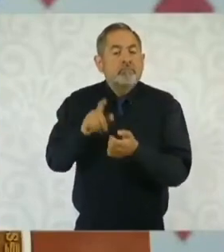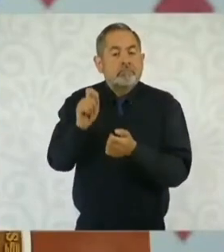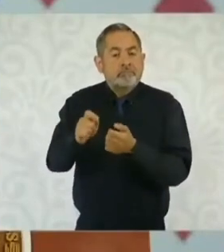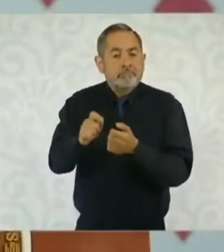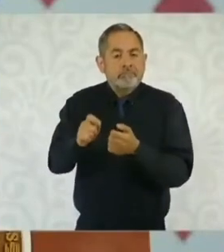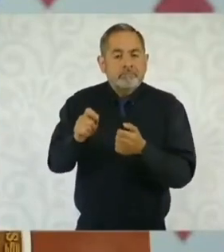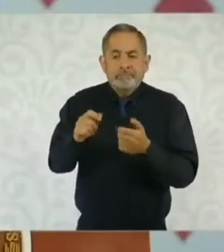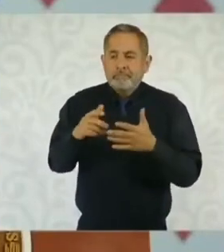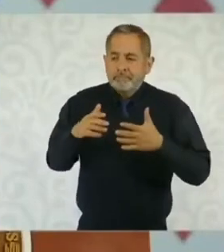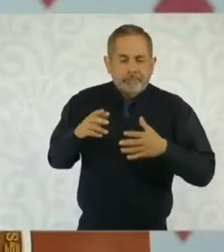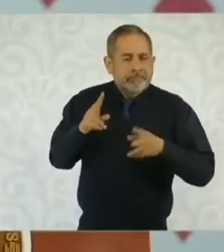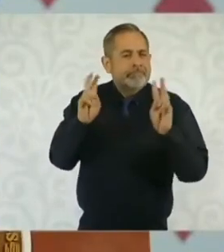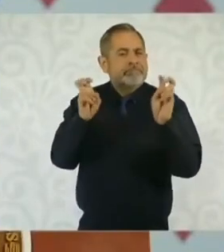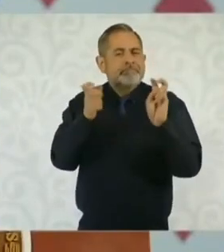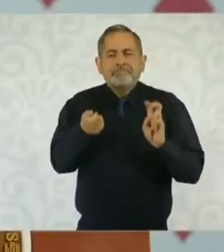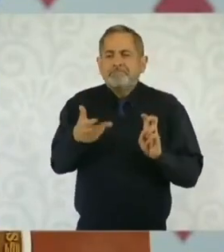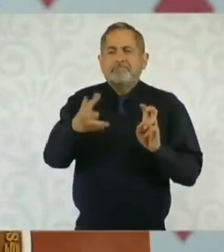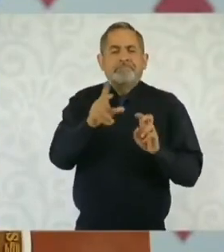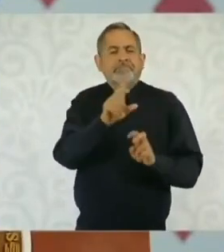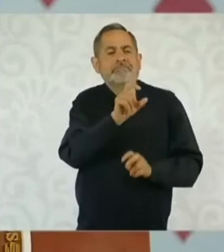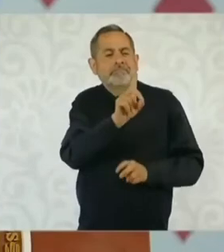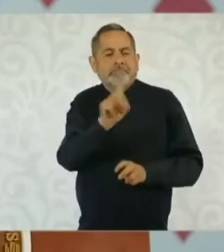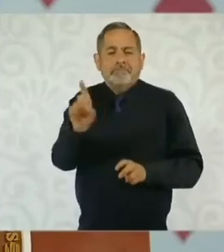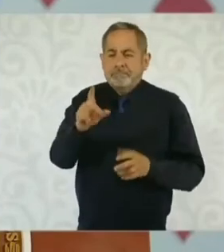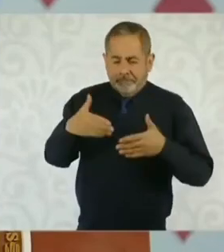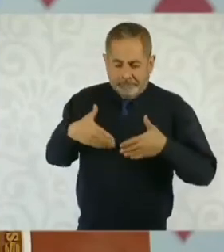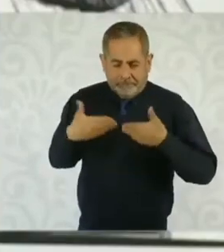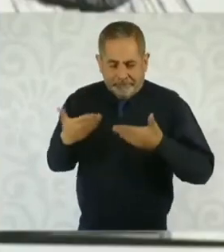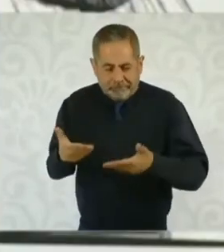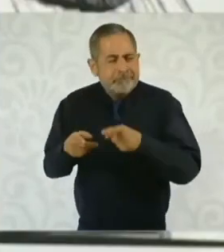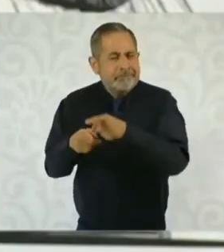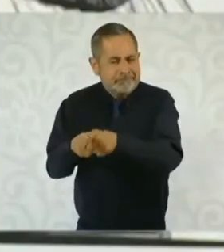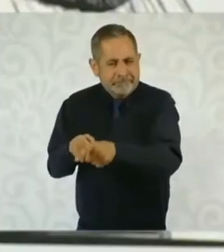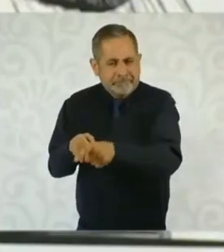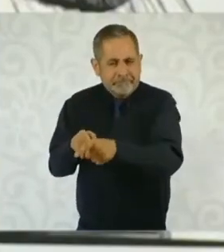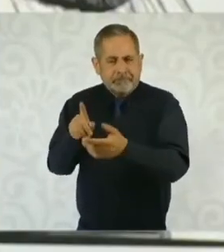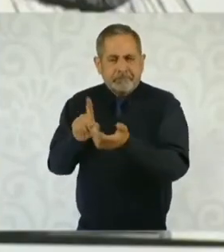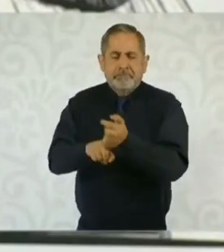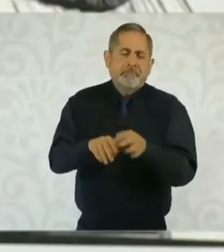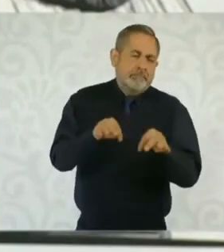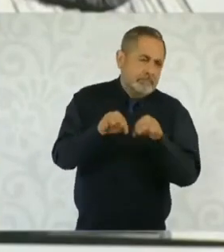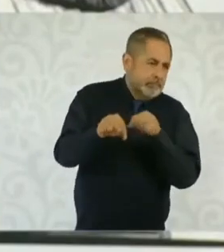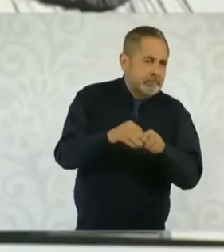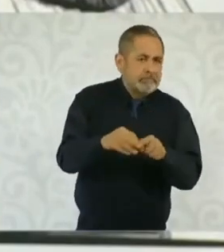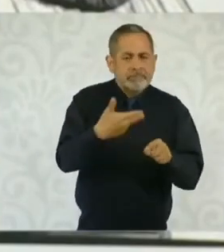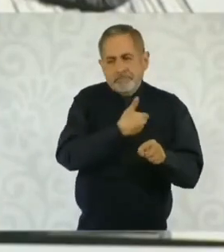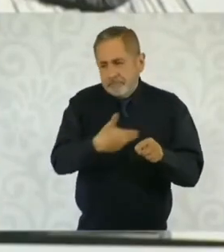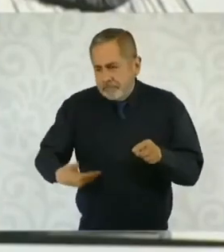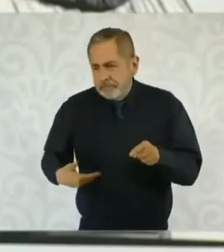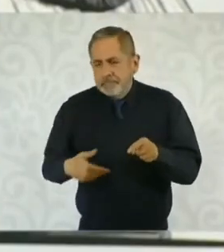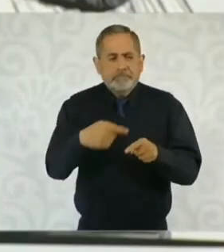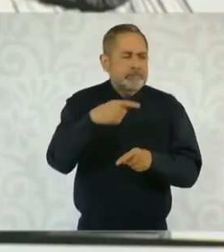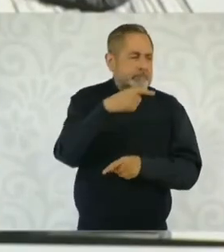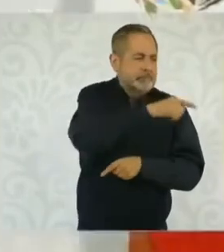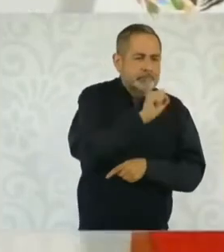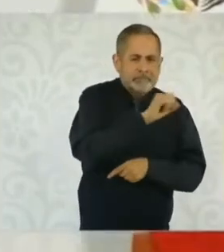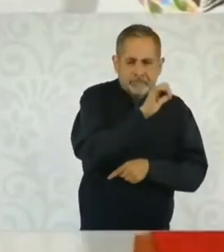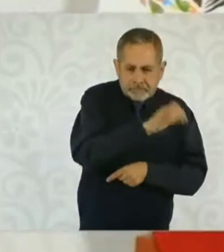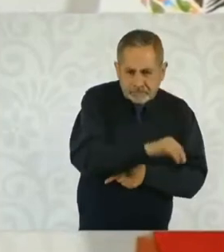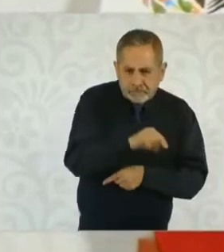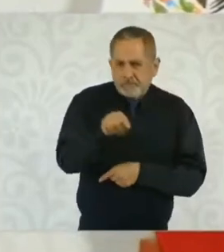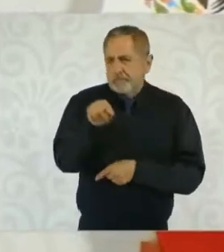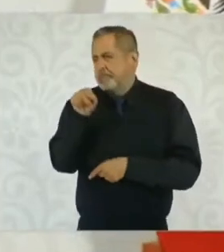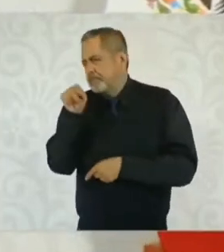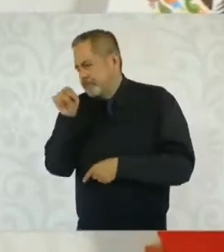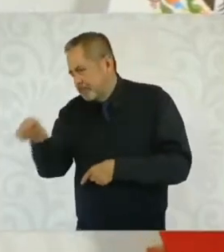los gobiernos o de los poderes, ejecutivo, legislativo y judicial, que